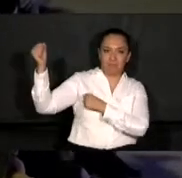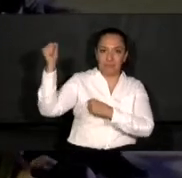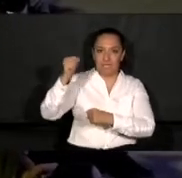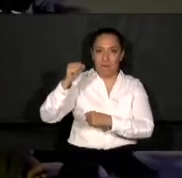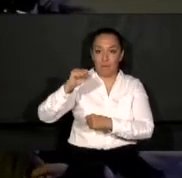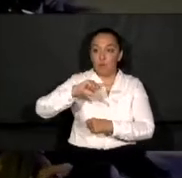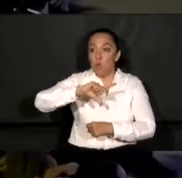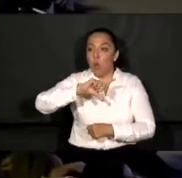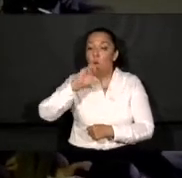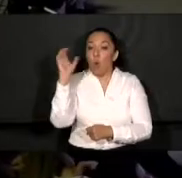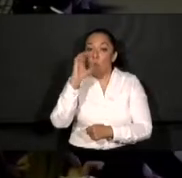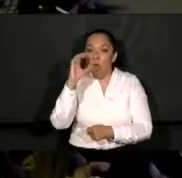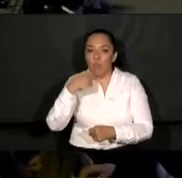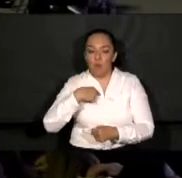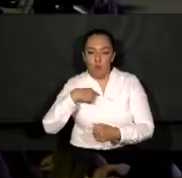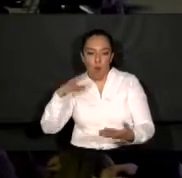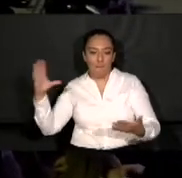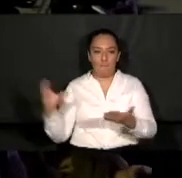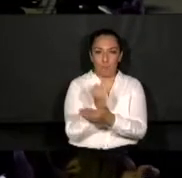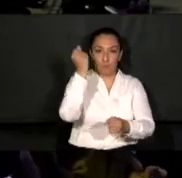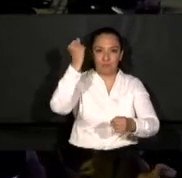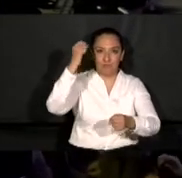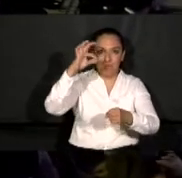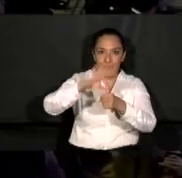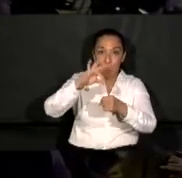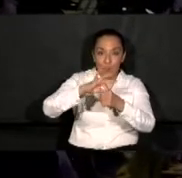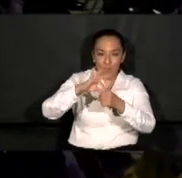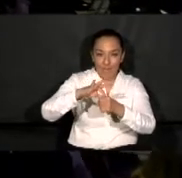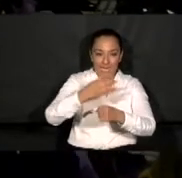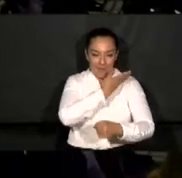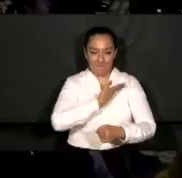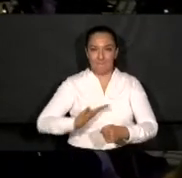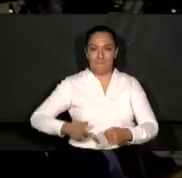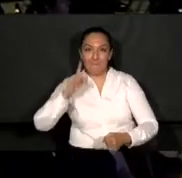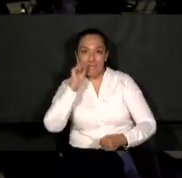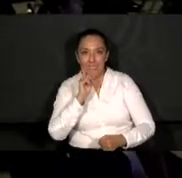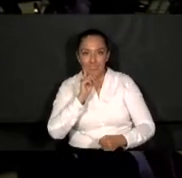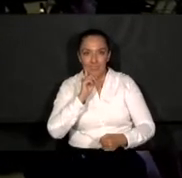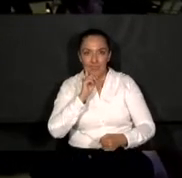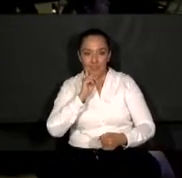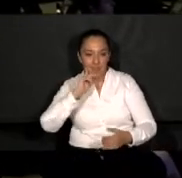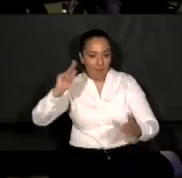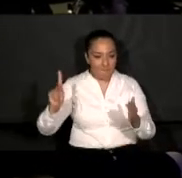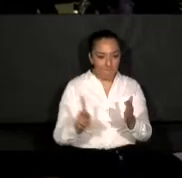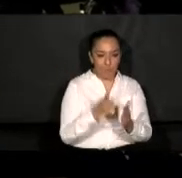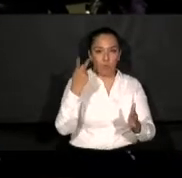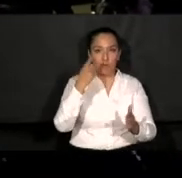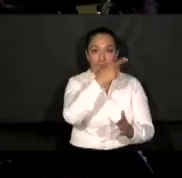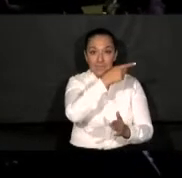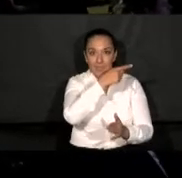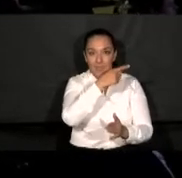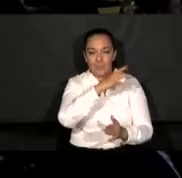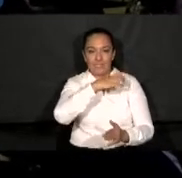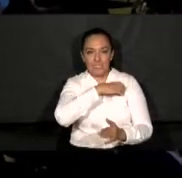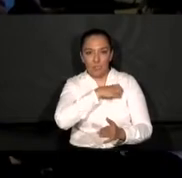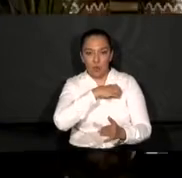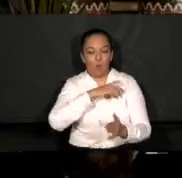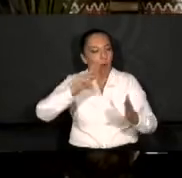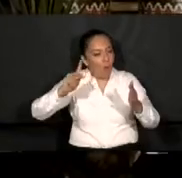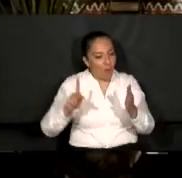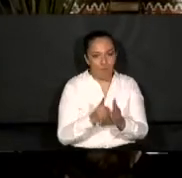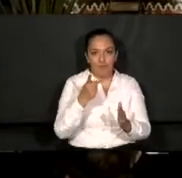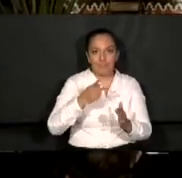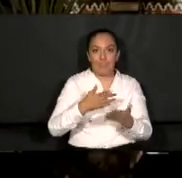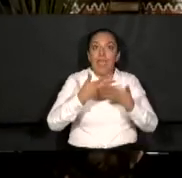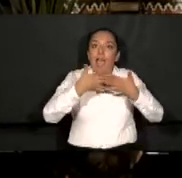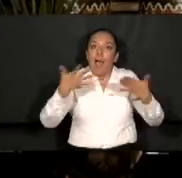una servidora como la primera alcaldesa, lograr la primera reelección y ahora la primera gobernadora por la voluntad